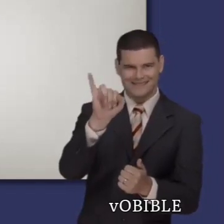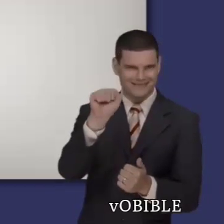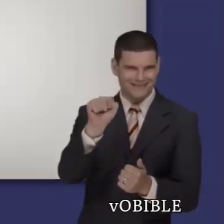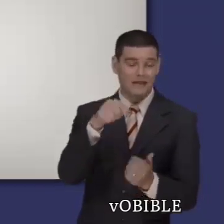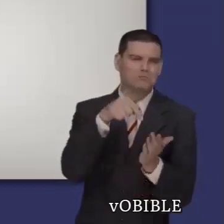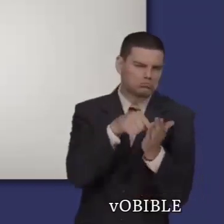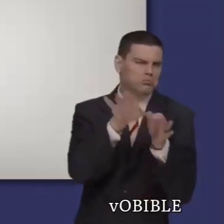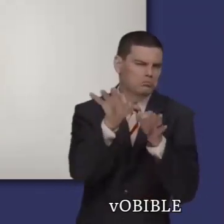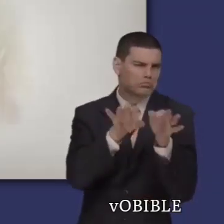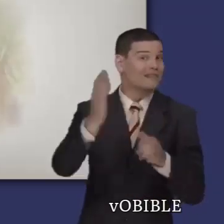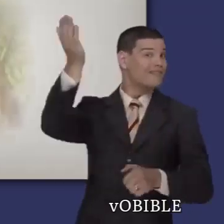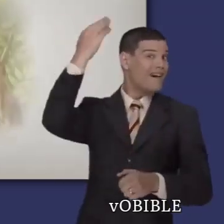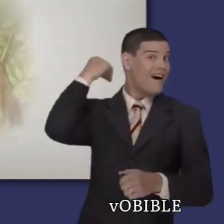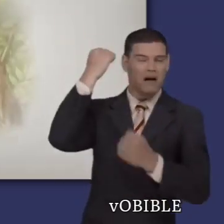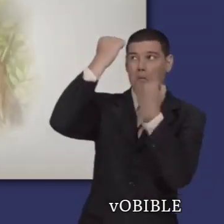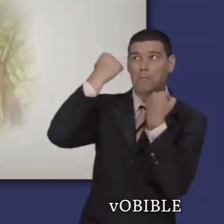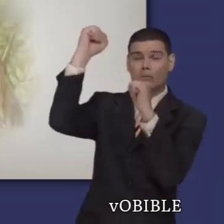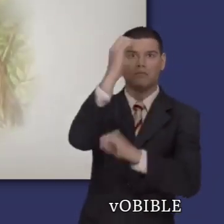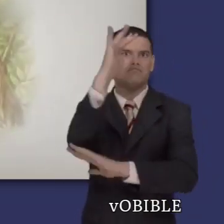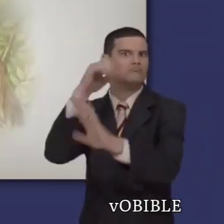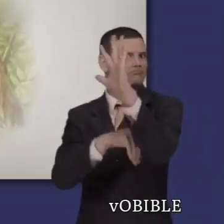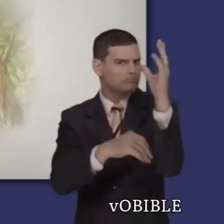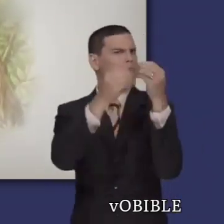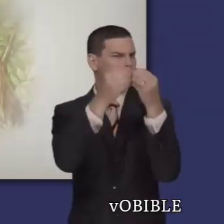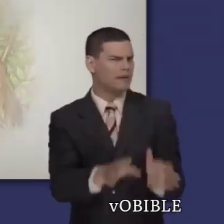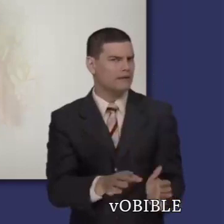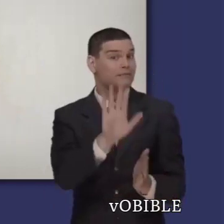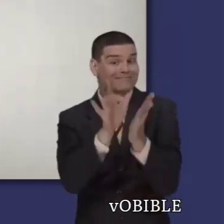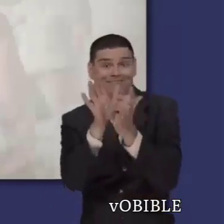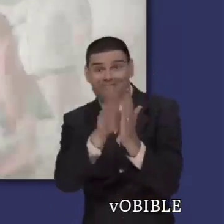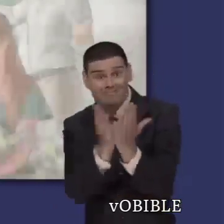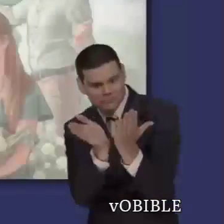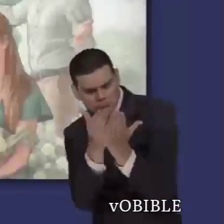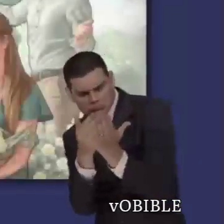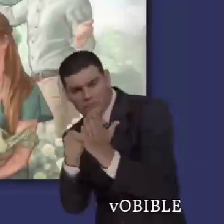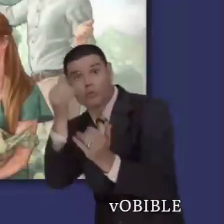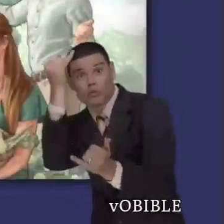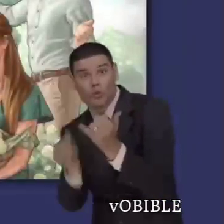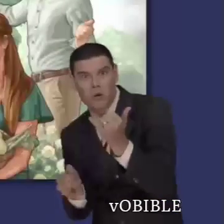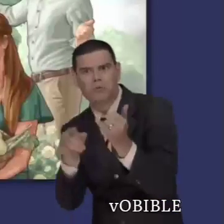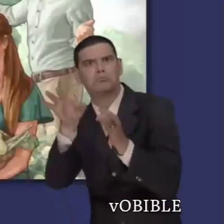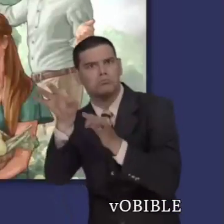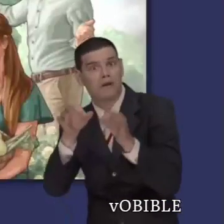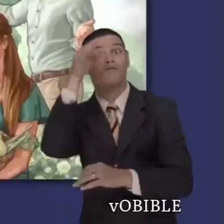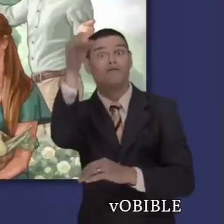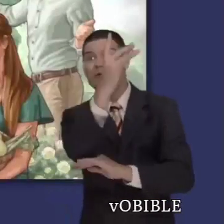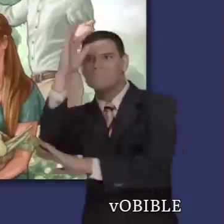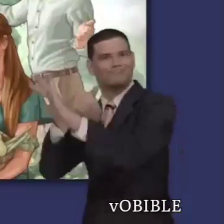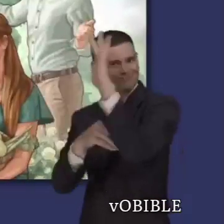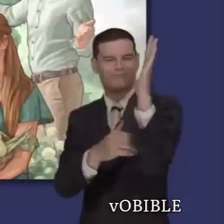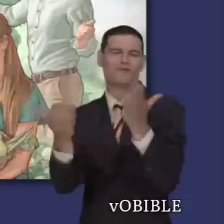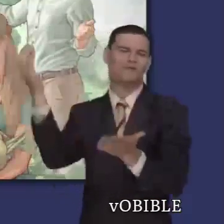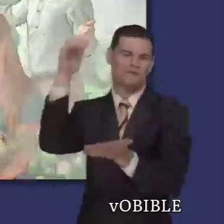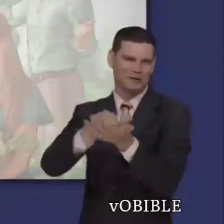Génesis. Génesis explica cómo se perdió el paraíso, y Apocalipsis cuenta cómo volverá a haber un paraíso en la